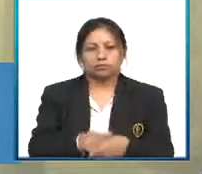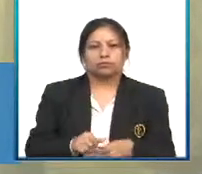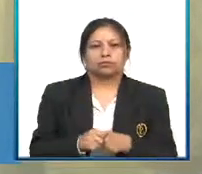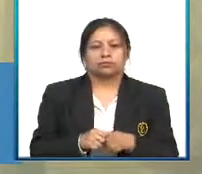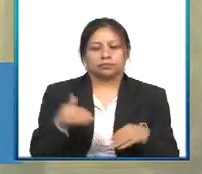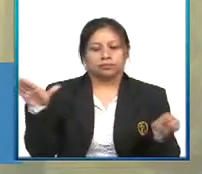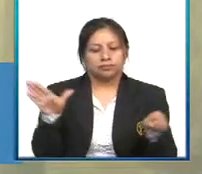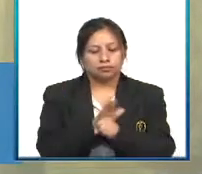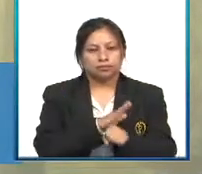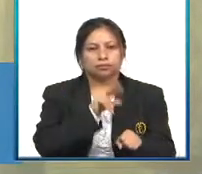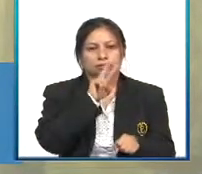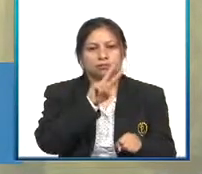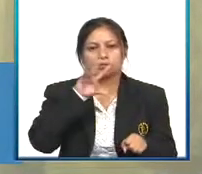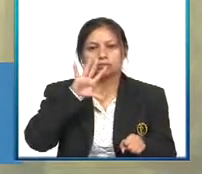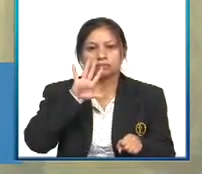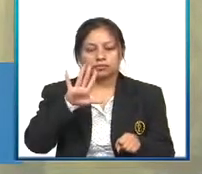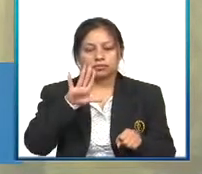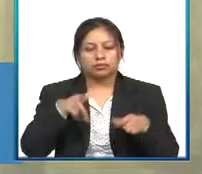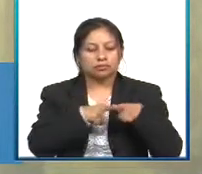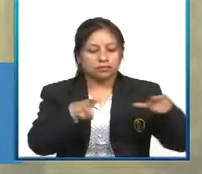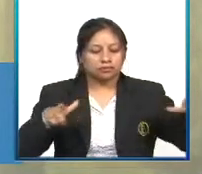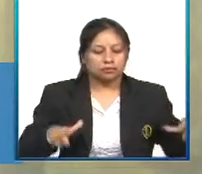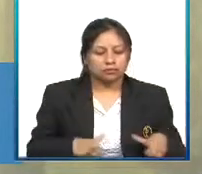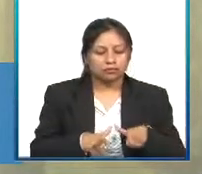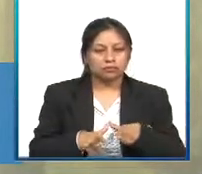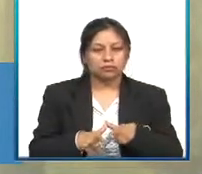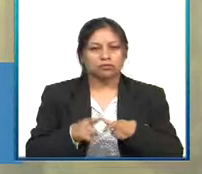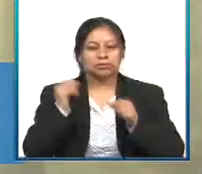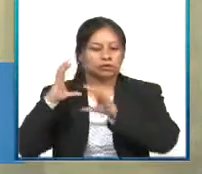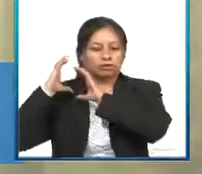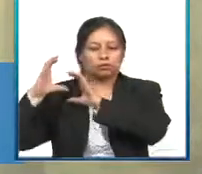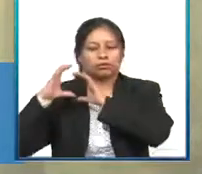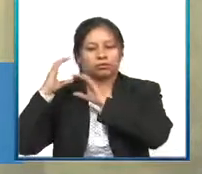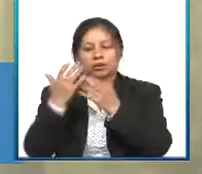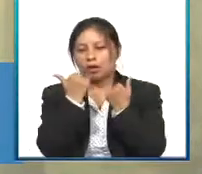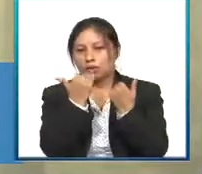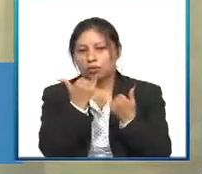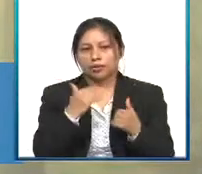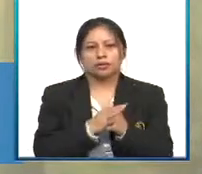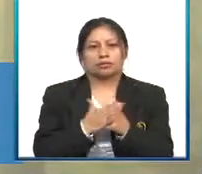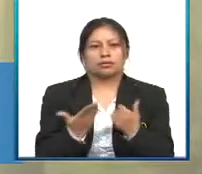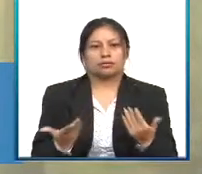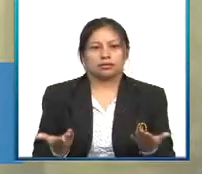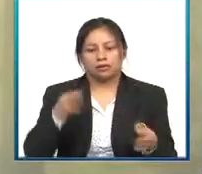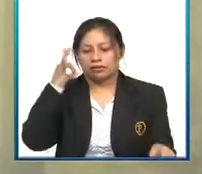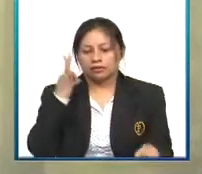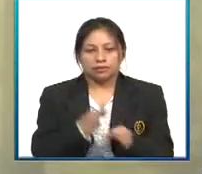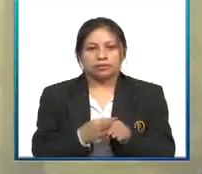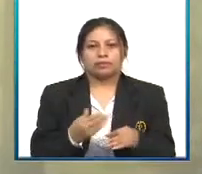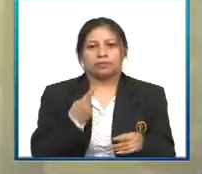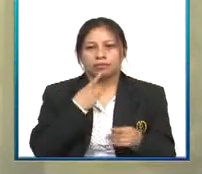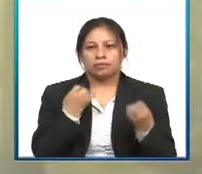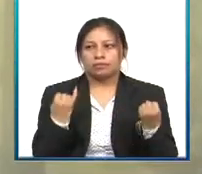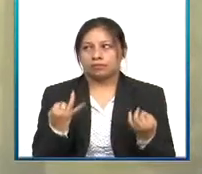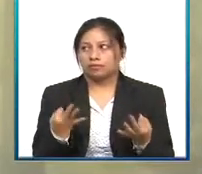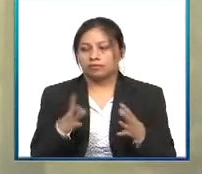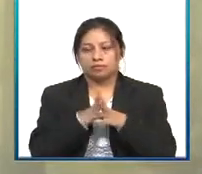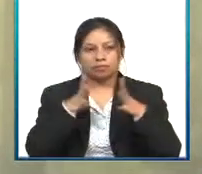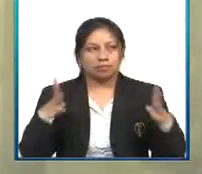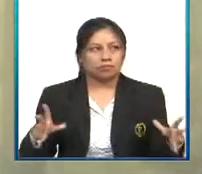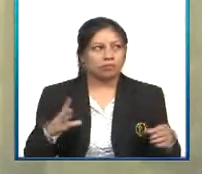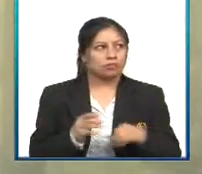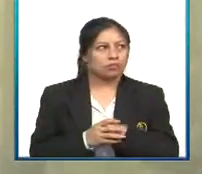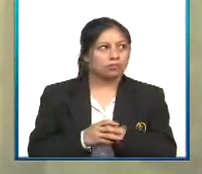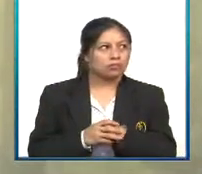a llenar 25 estadios con furgones de comida, es decir, realmente ha sido una cantidad inmensa.